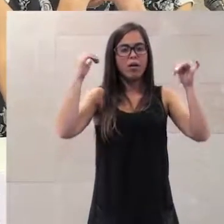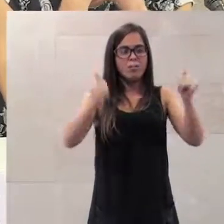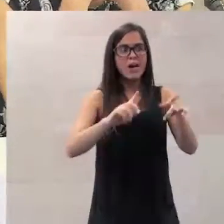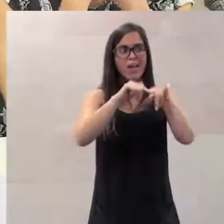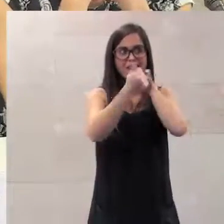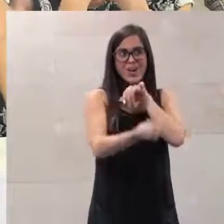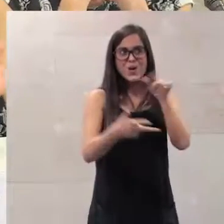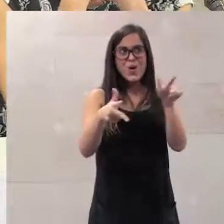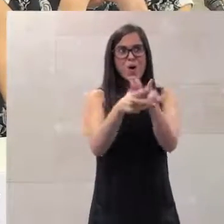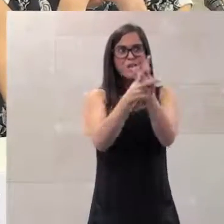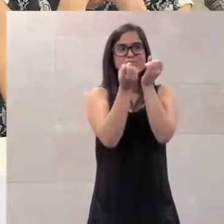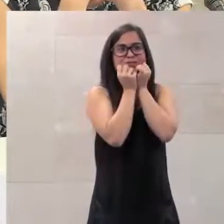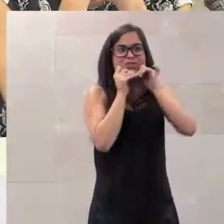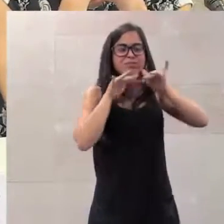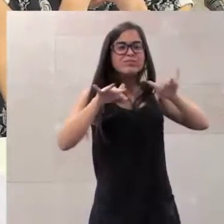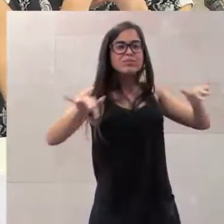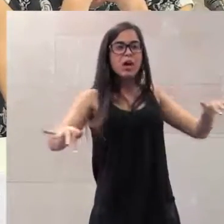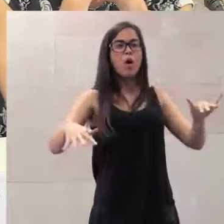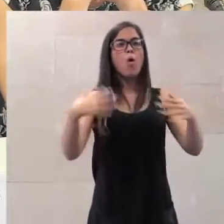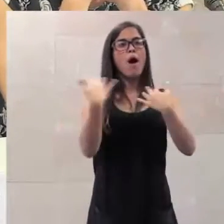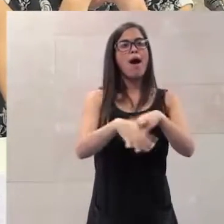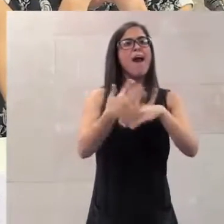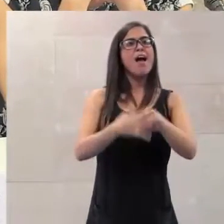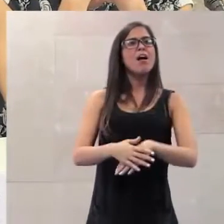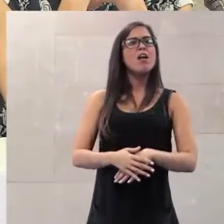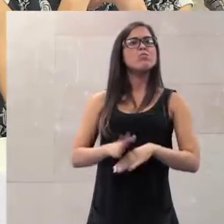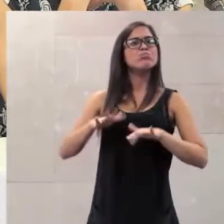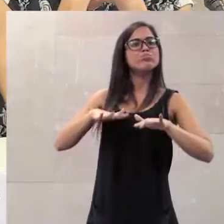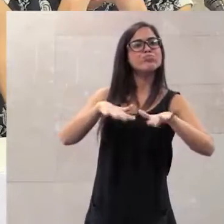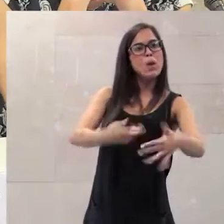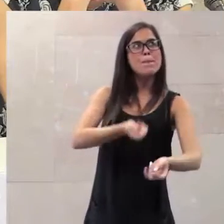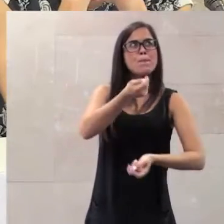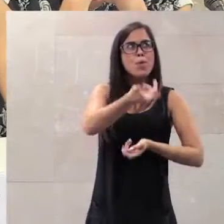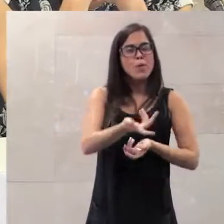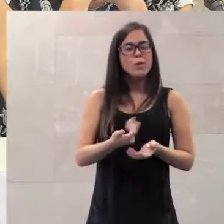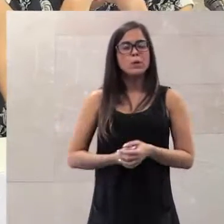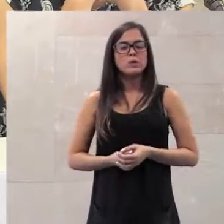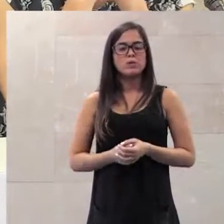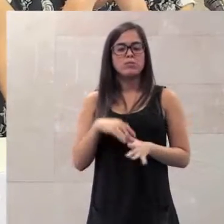en la sociedad, ¿no? Salir un poco, como decía Leire, salir a la calle, bueno, y crear procesos